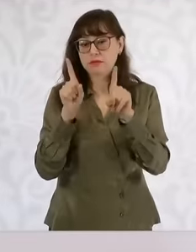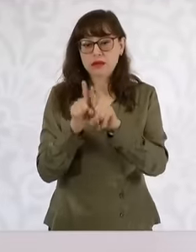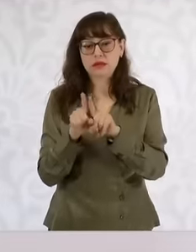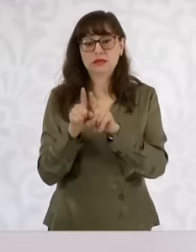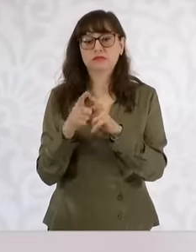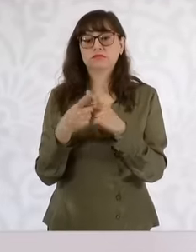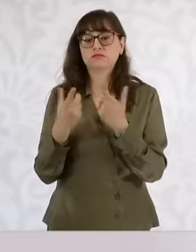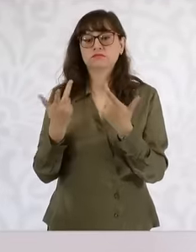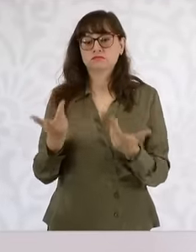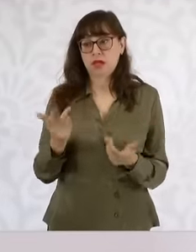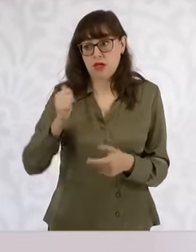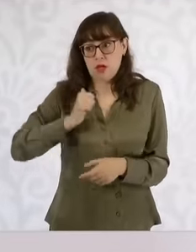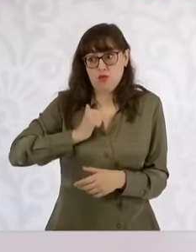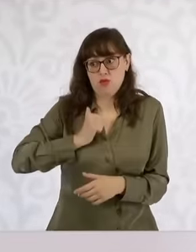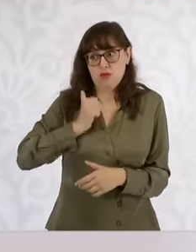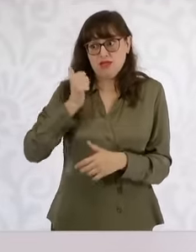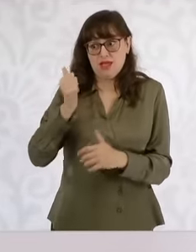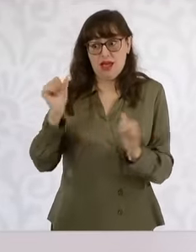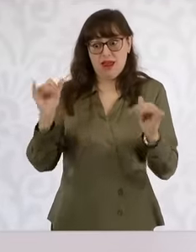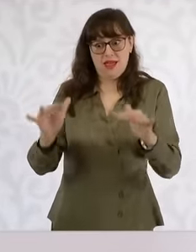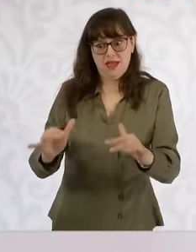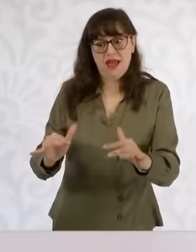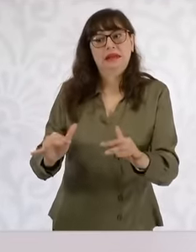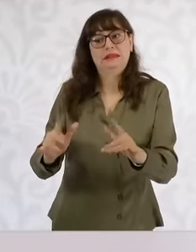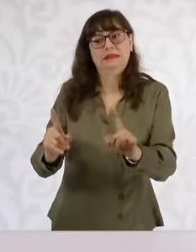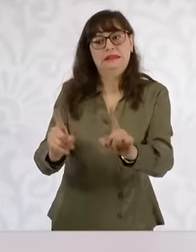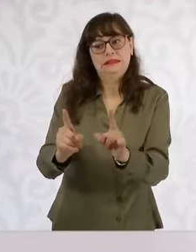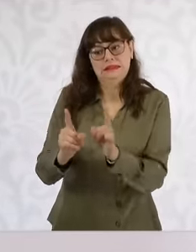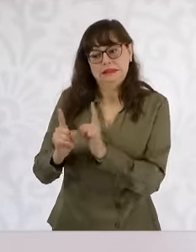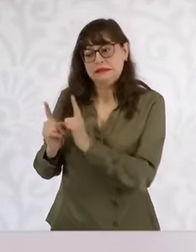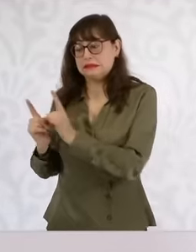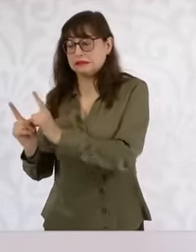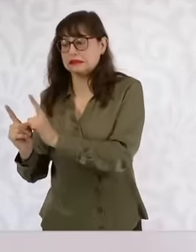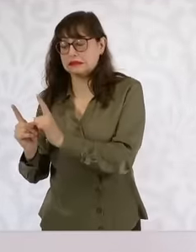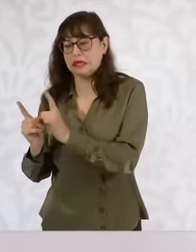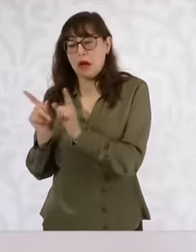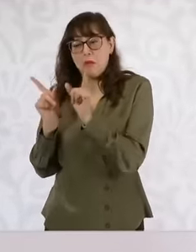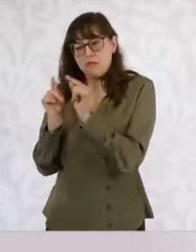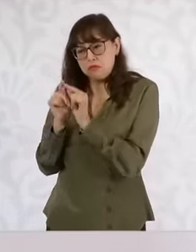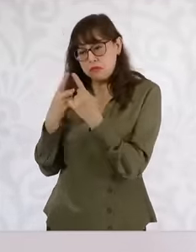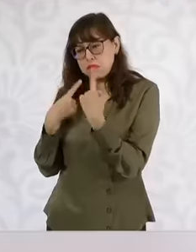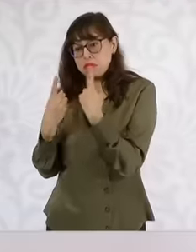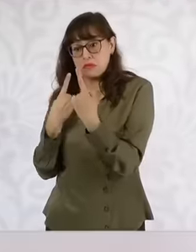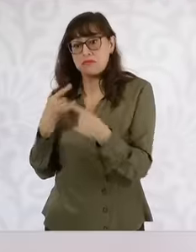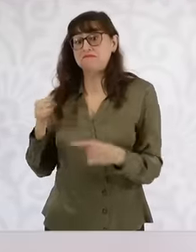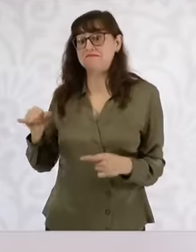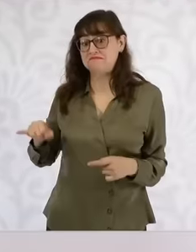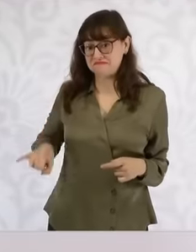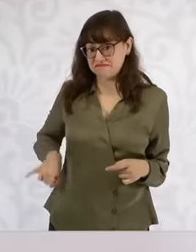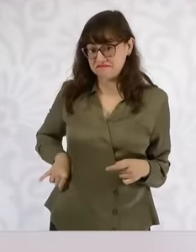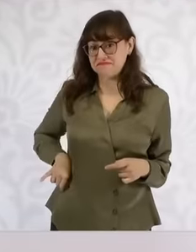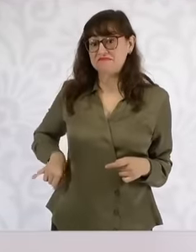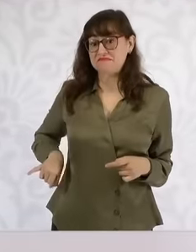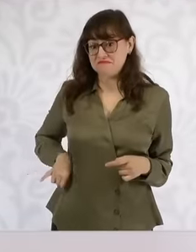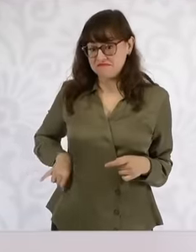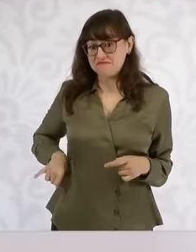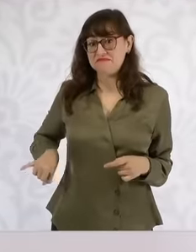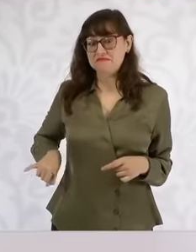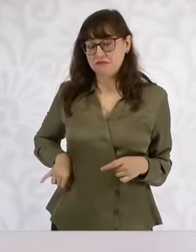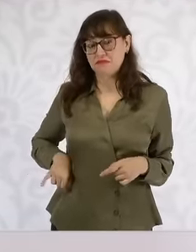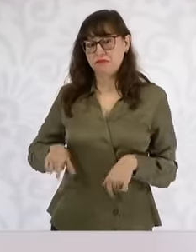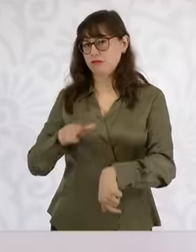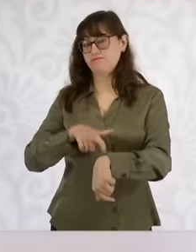breves, pero que a veces resultan muy interesantes entre los jefes de Estado. Obviamente no hay mucho